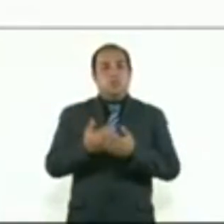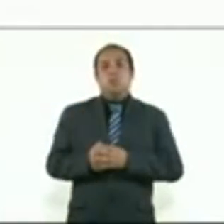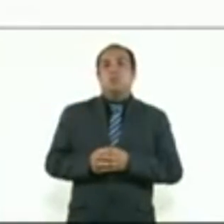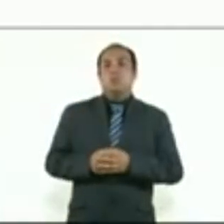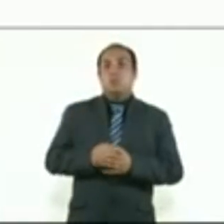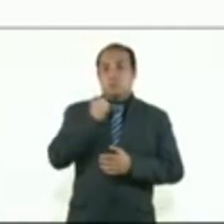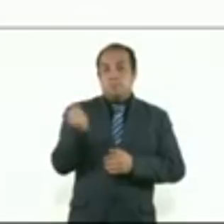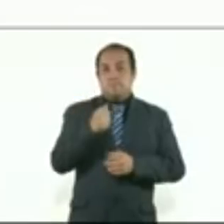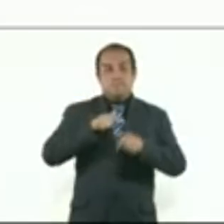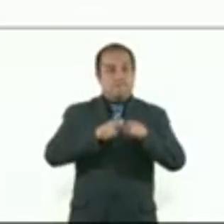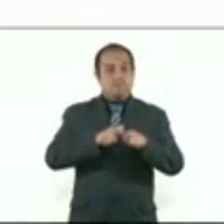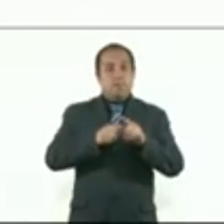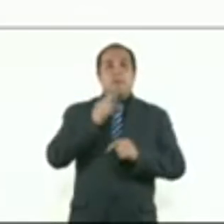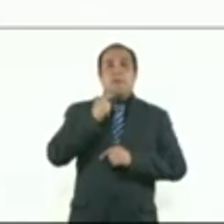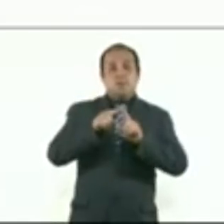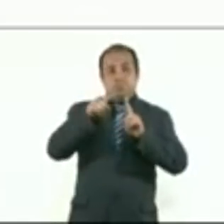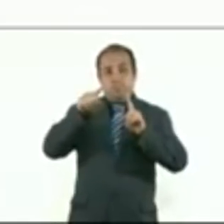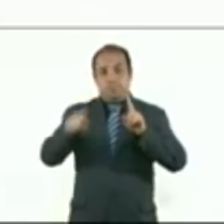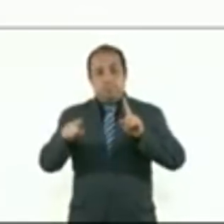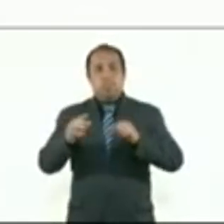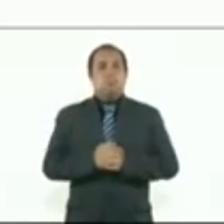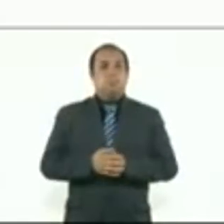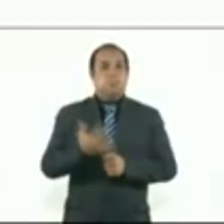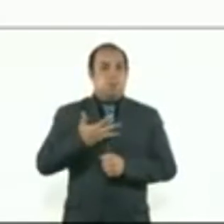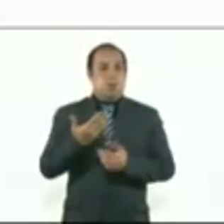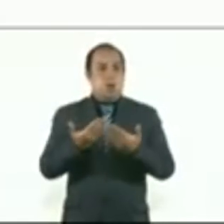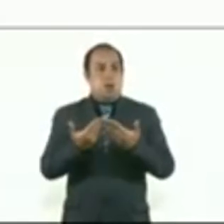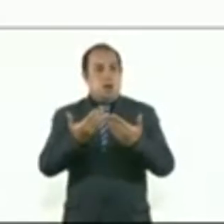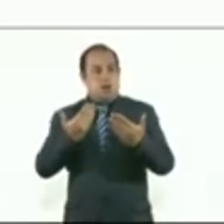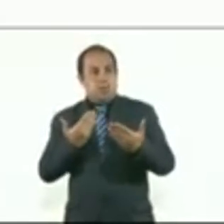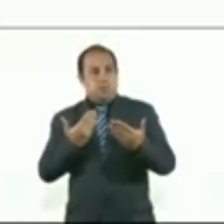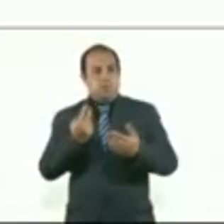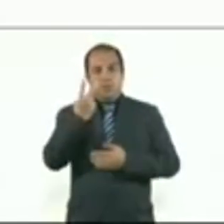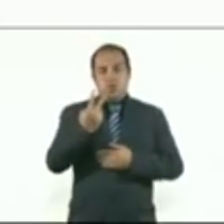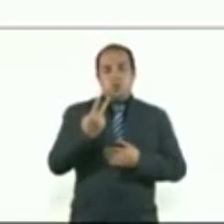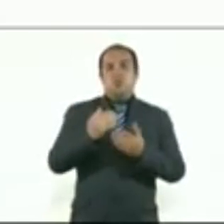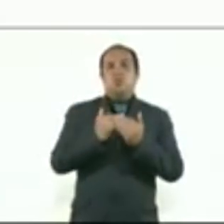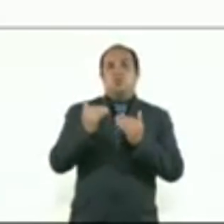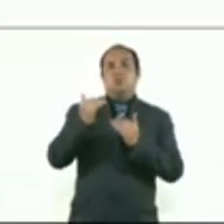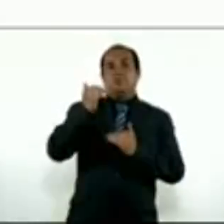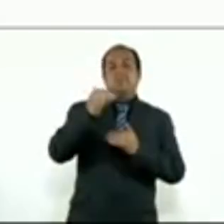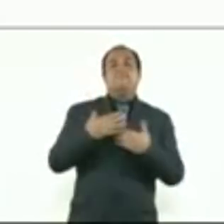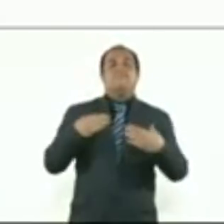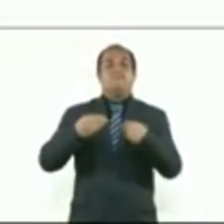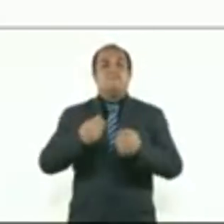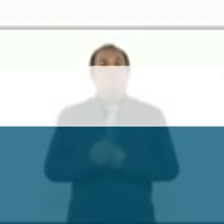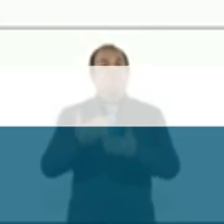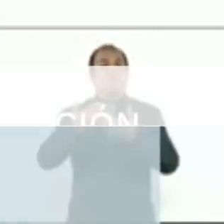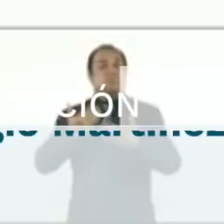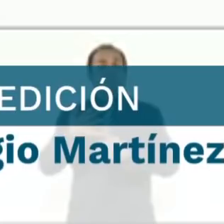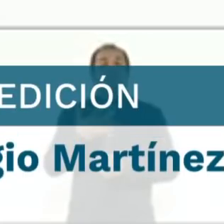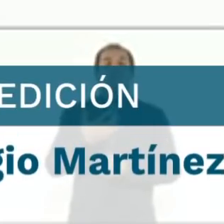afortunadamente entonces continúa una mejoría más allá del mínimo que habíamos visto entre las dos horas previas entonces estamos ya en